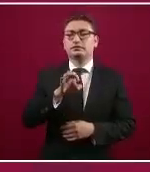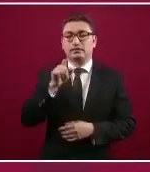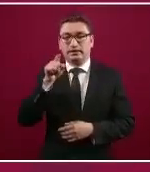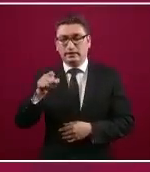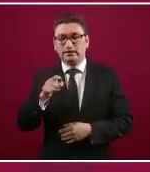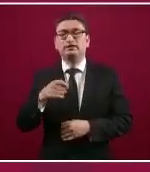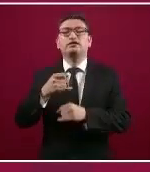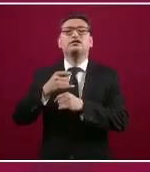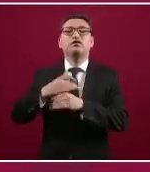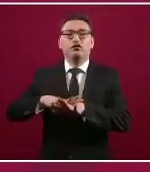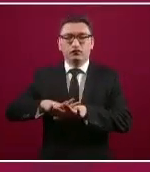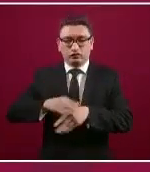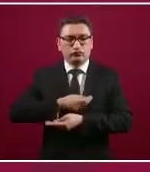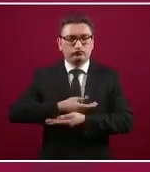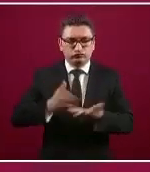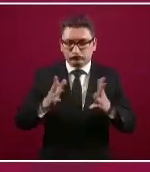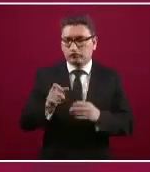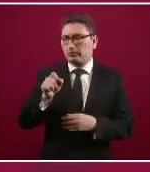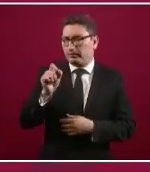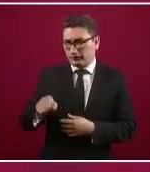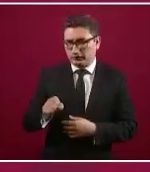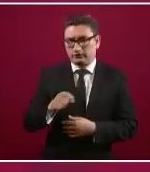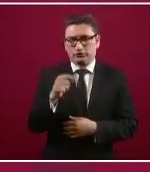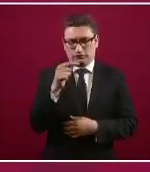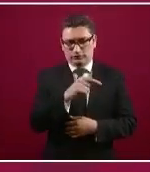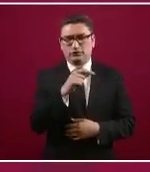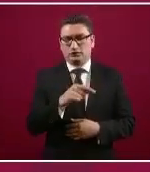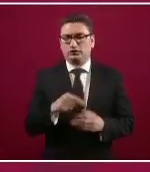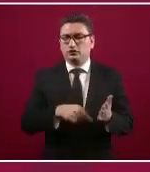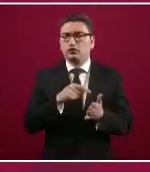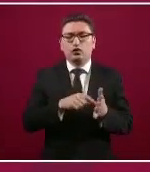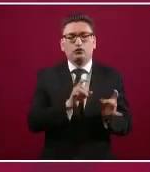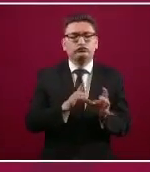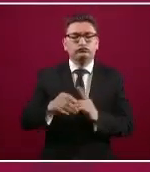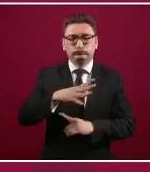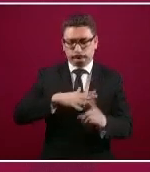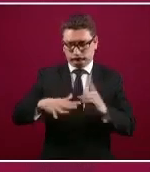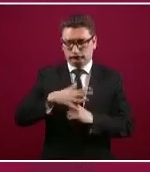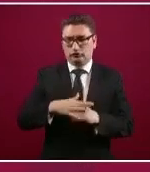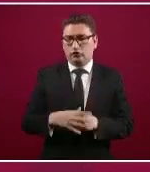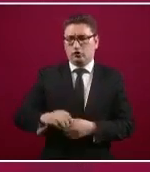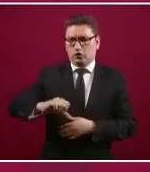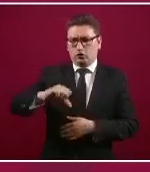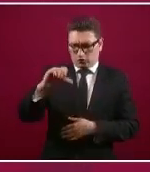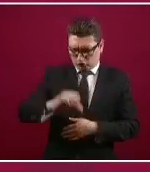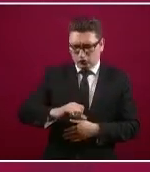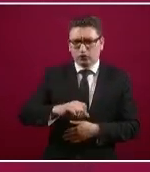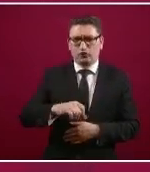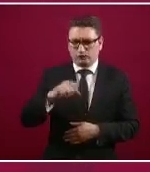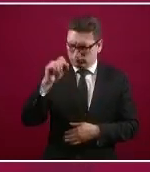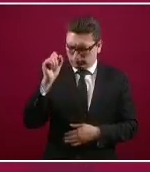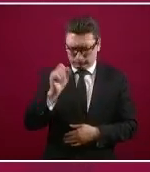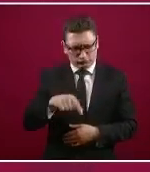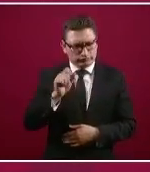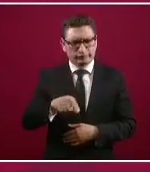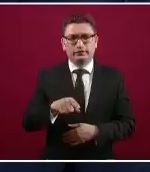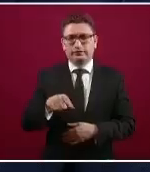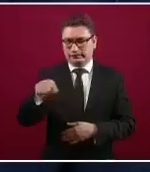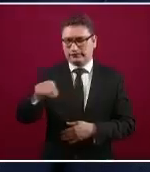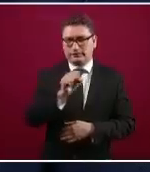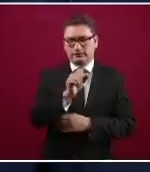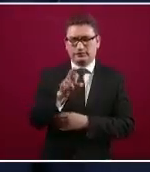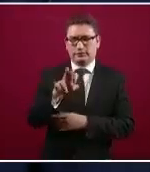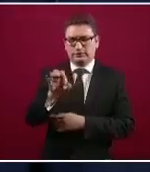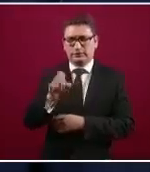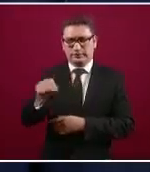está informando sobre esta situación. Hoy mismo Relaciones